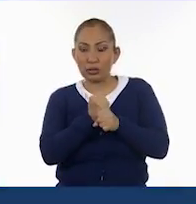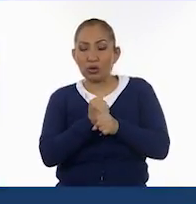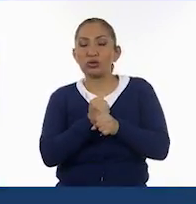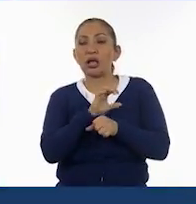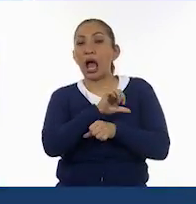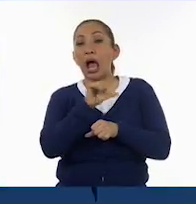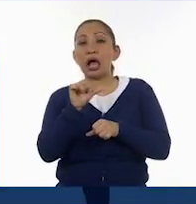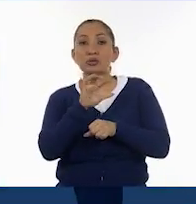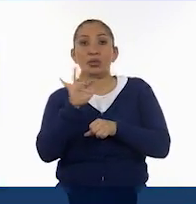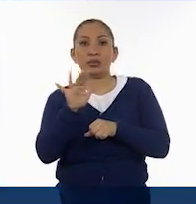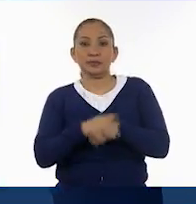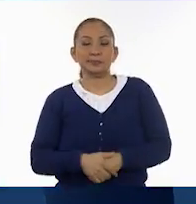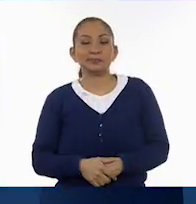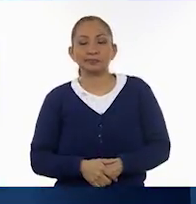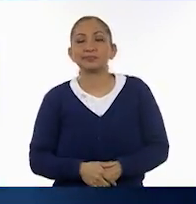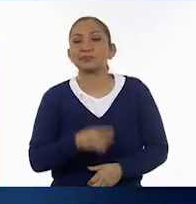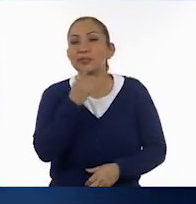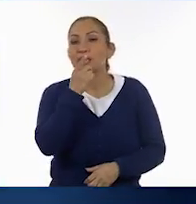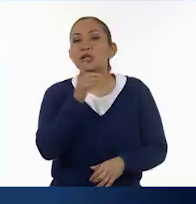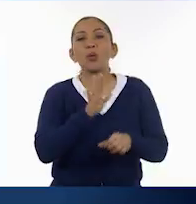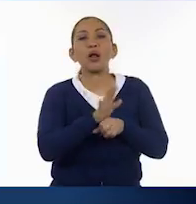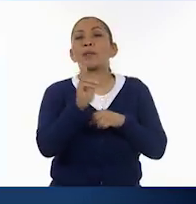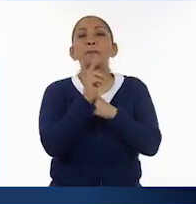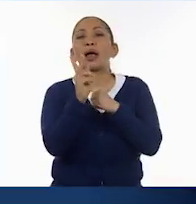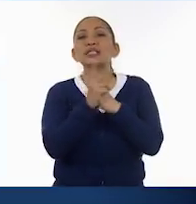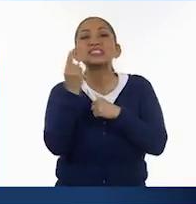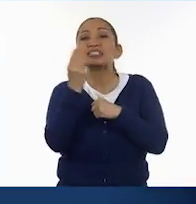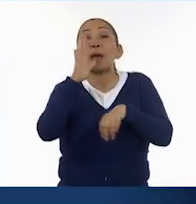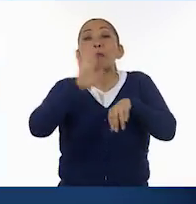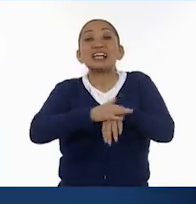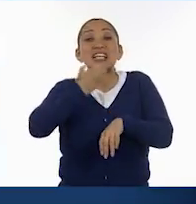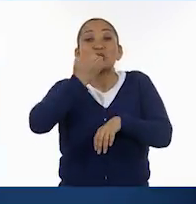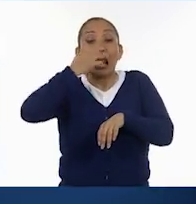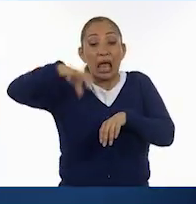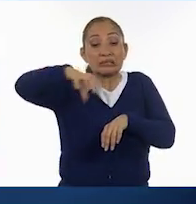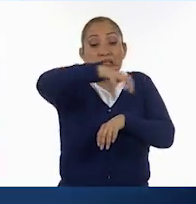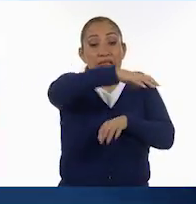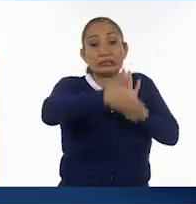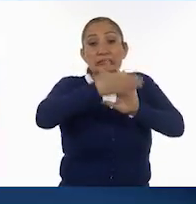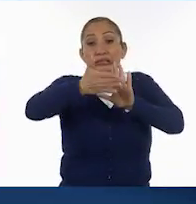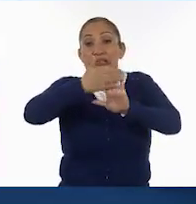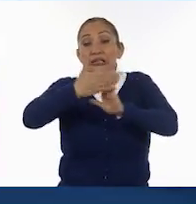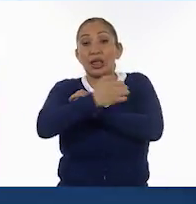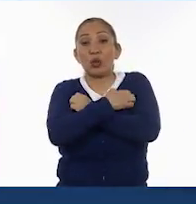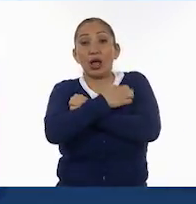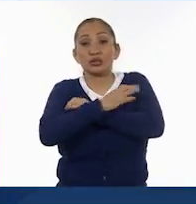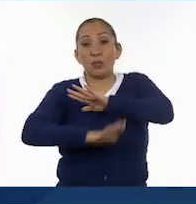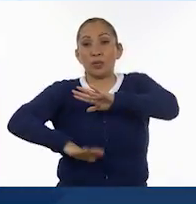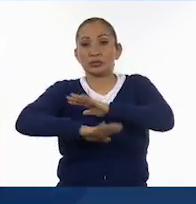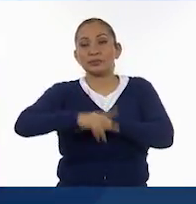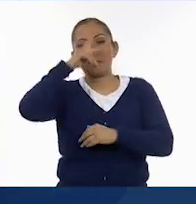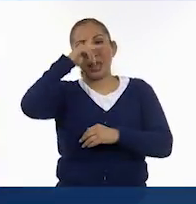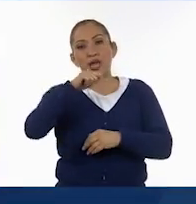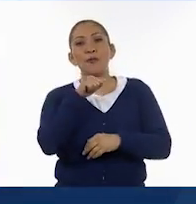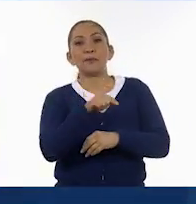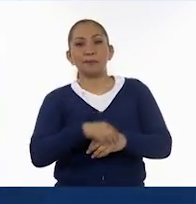adelante aumenta. Dice, ¿cuál país necesita más escuelas de educación básica?